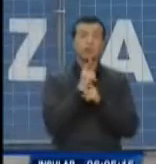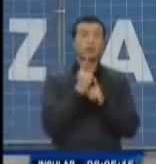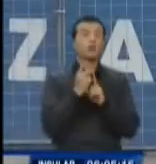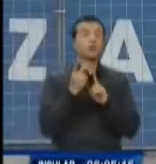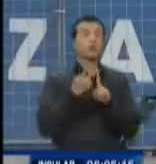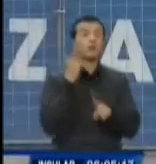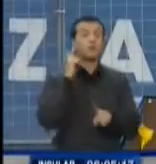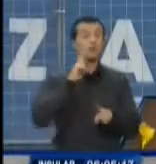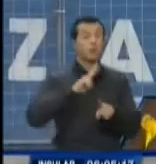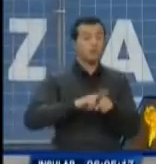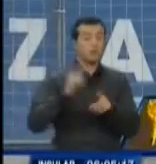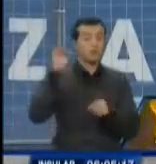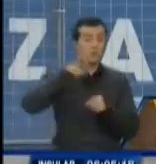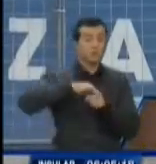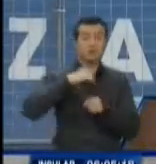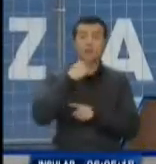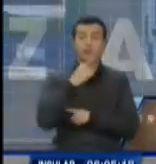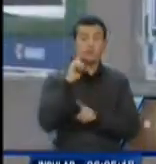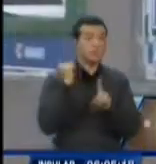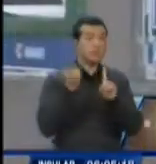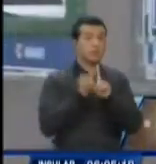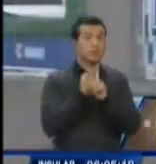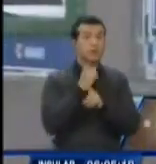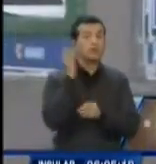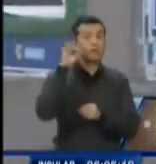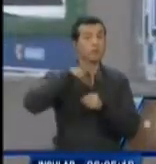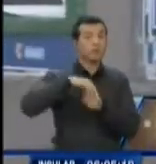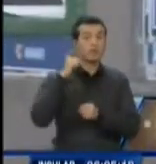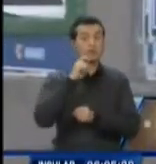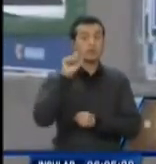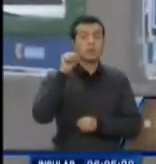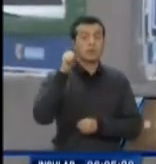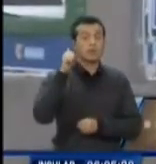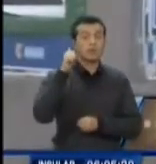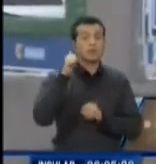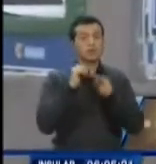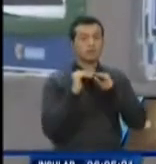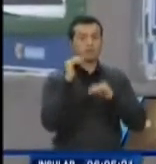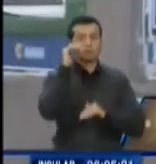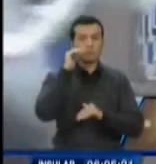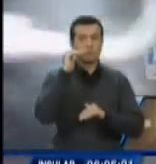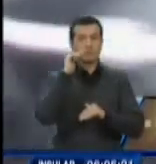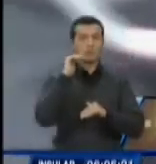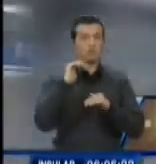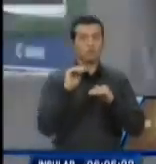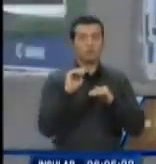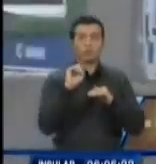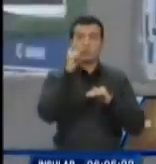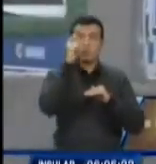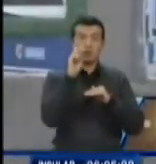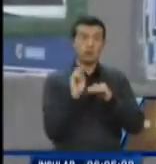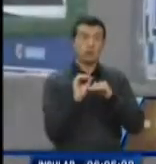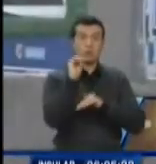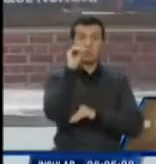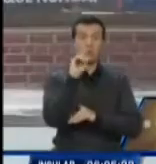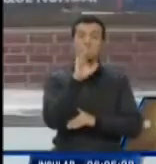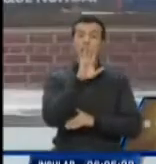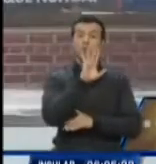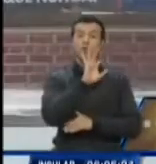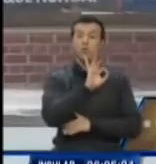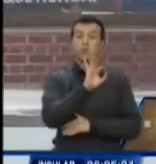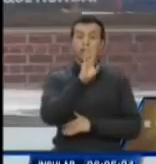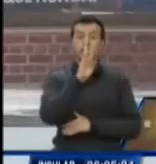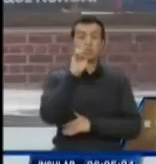la ley establece que quien quede en primer lugar deberá tener al menos 10 puntos por encima del segundo lugar. 96 mil policías